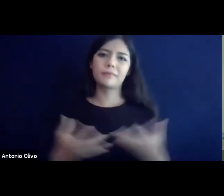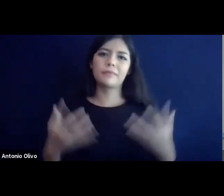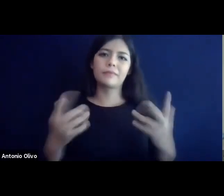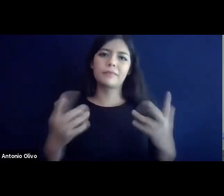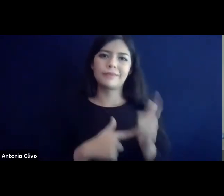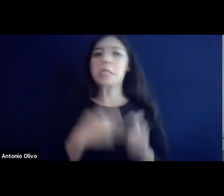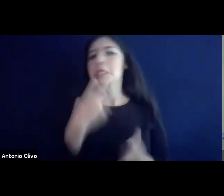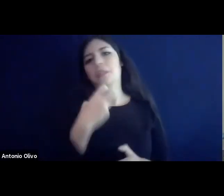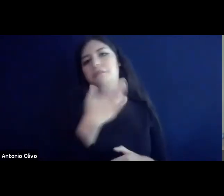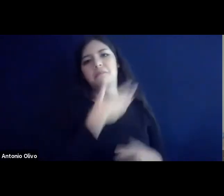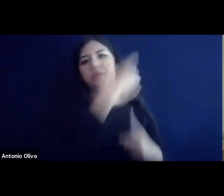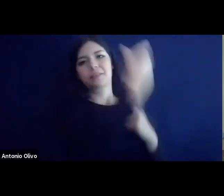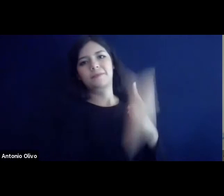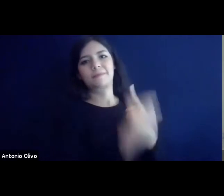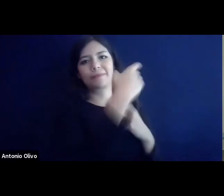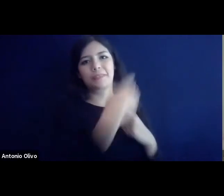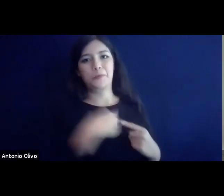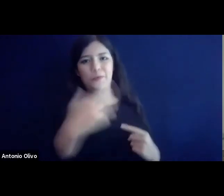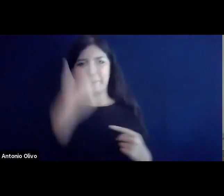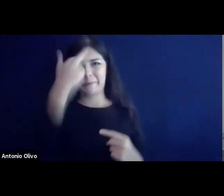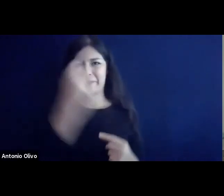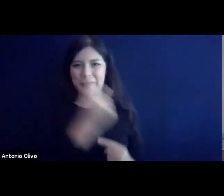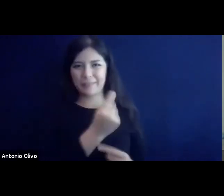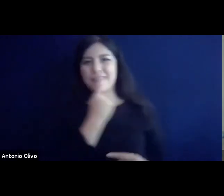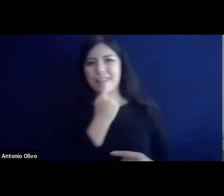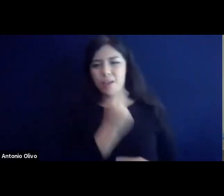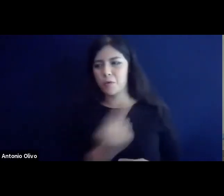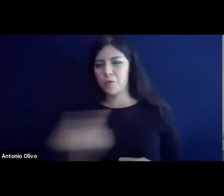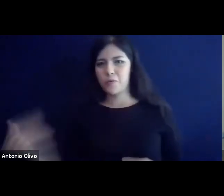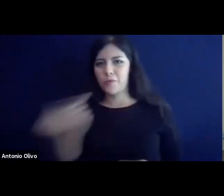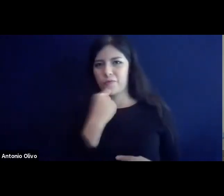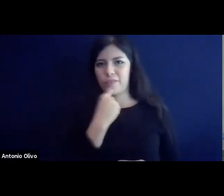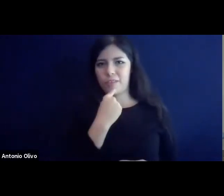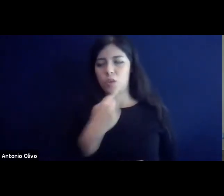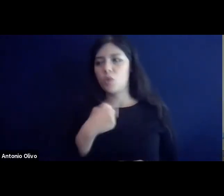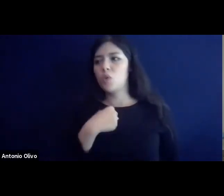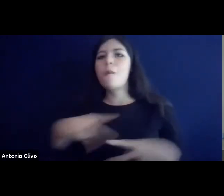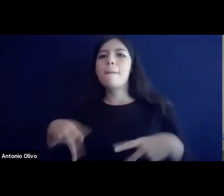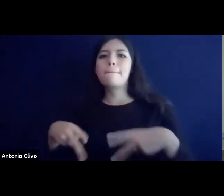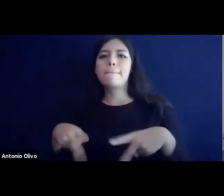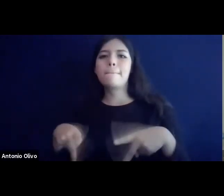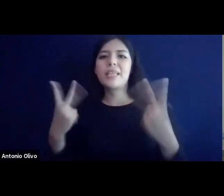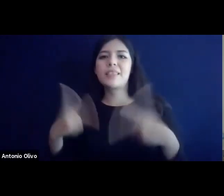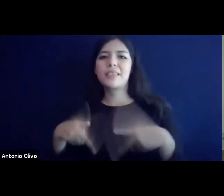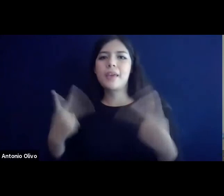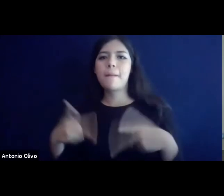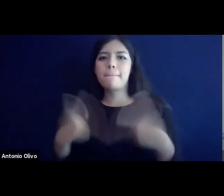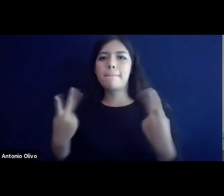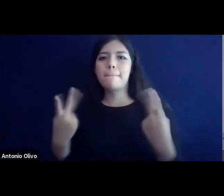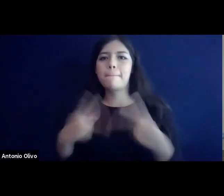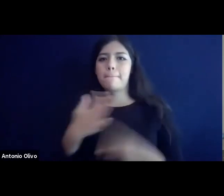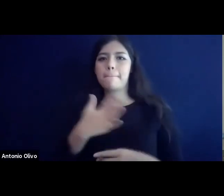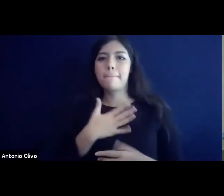yo he emprendido. Me acuerdo que vendía mis juguetes en la cochera. Ya no sirve, ¿no? Así. Y